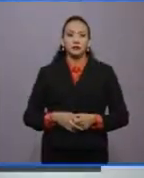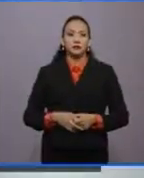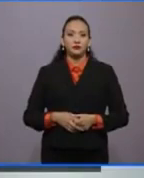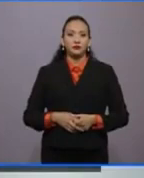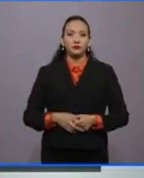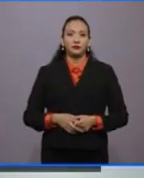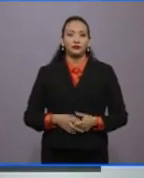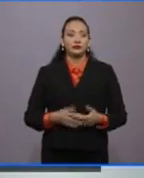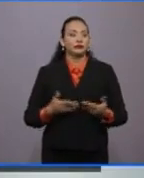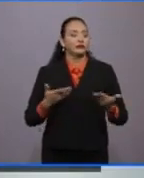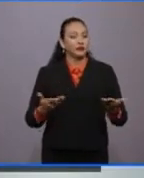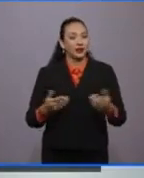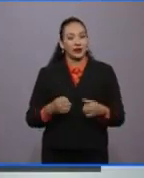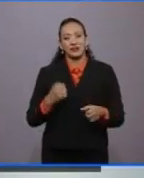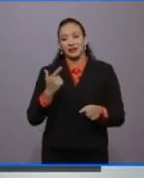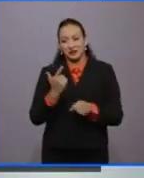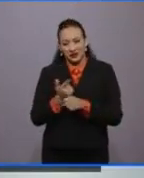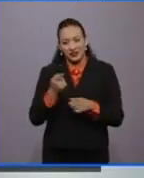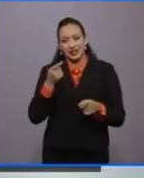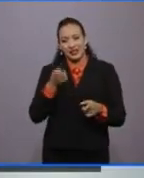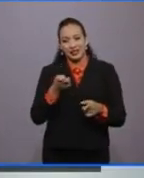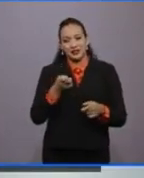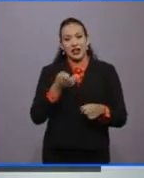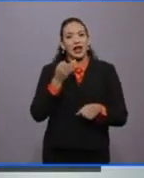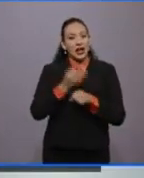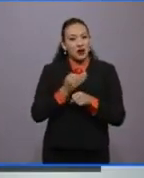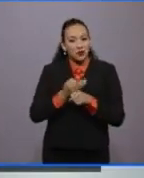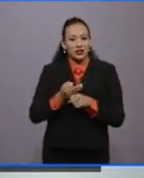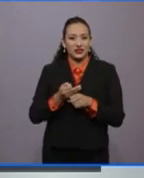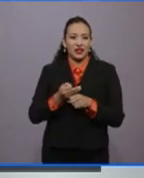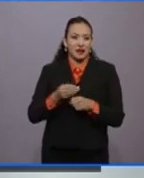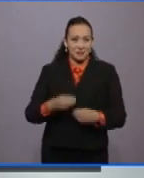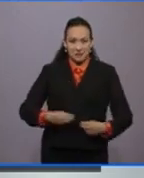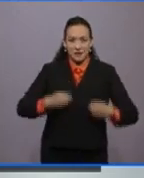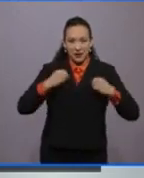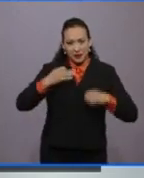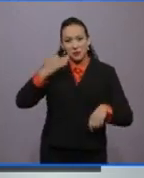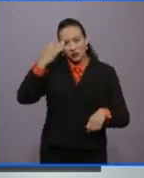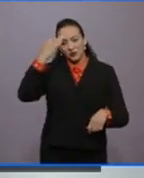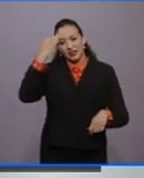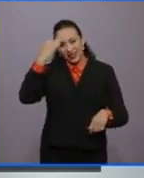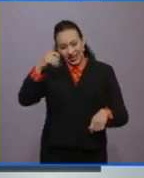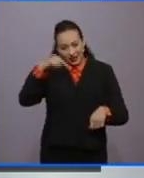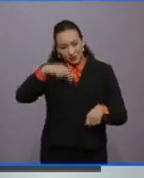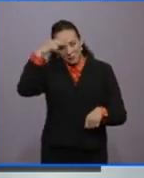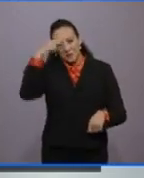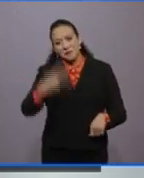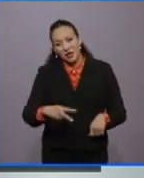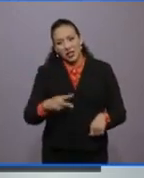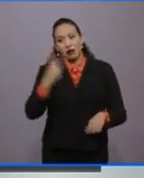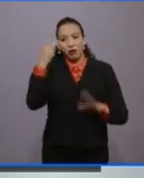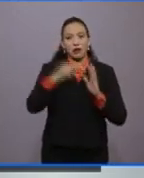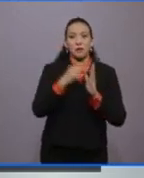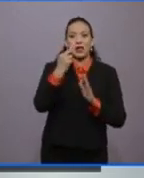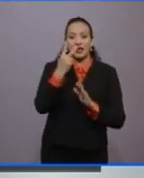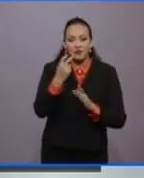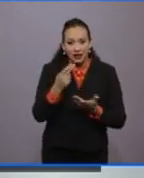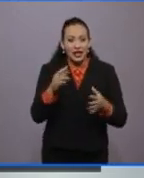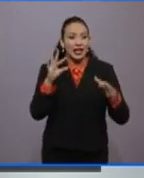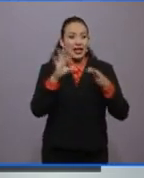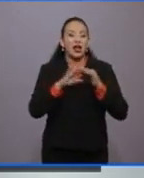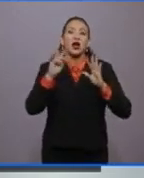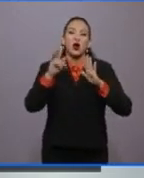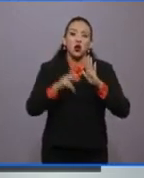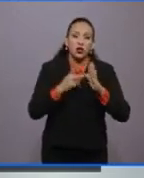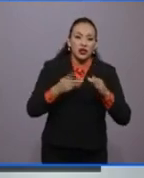Es increíble que en este ya primer cuarto del siglo XXI hablar de debido proceso,